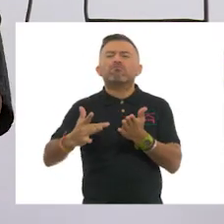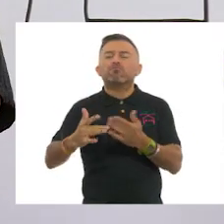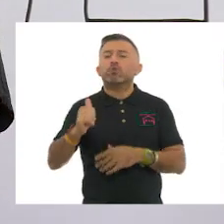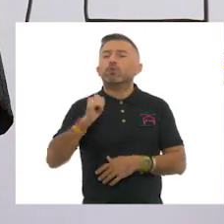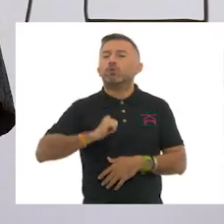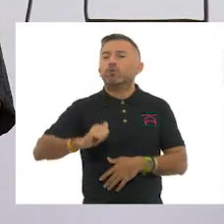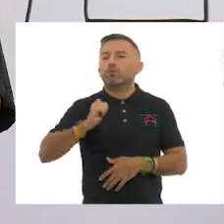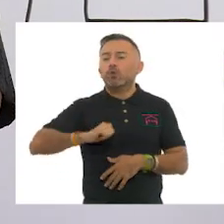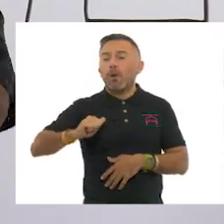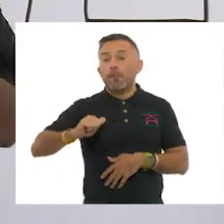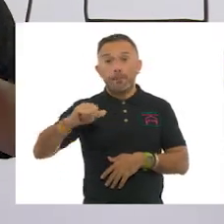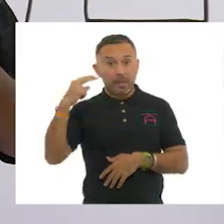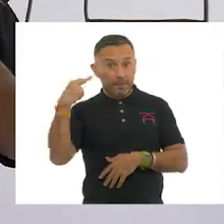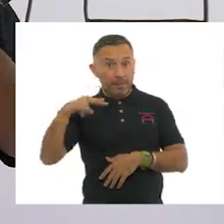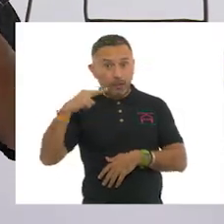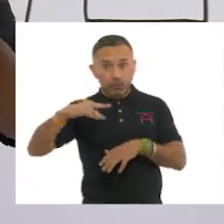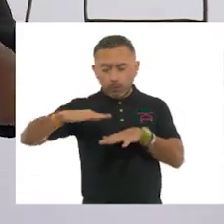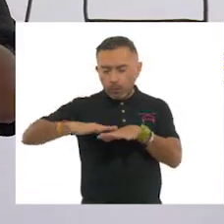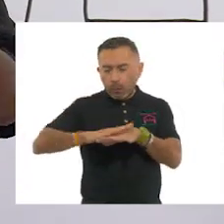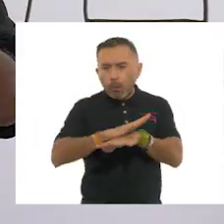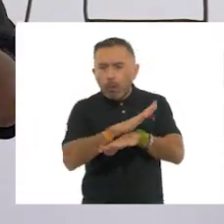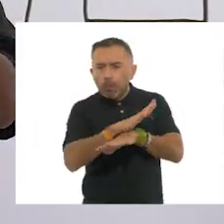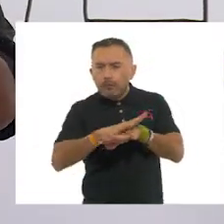costa veracruzana. Esta